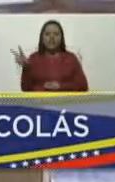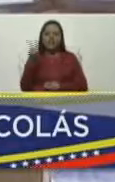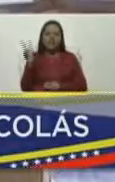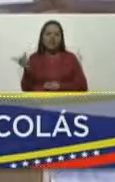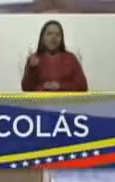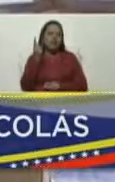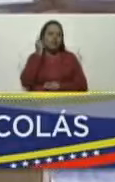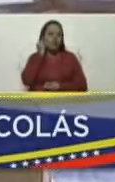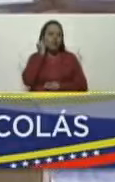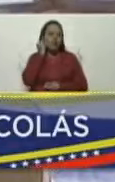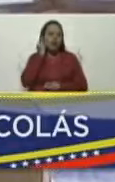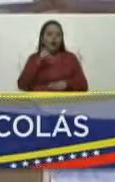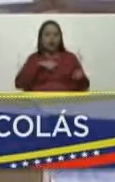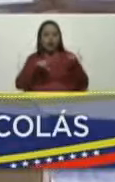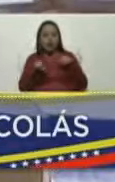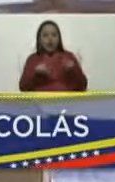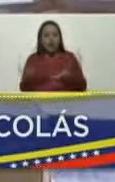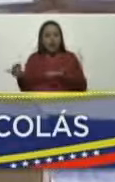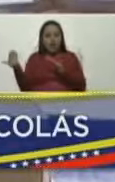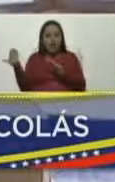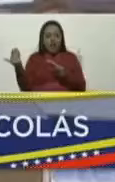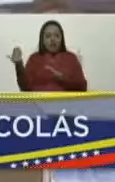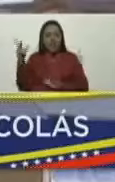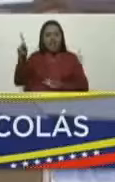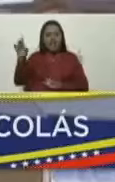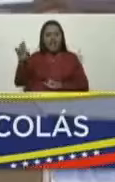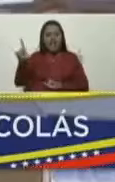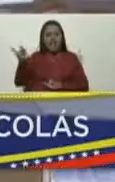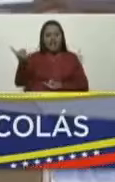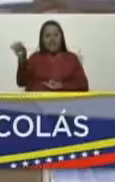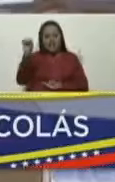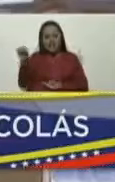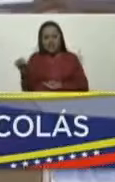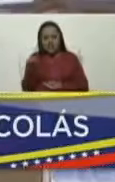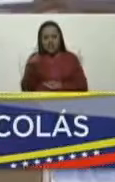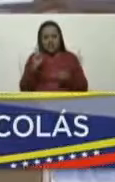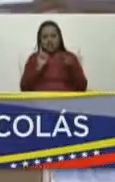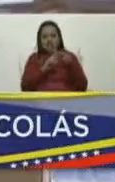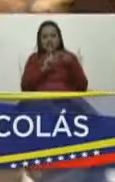Mujer, su coordinadora Delis Álvarez, y Credimujer.